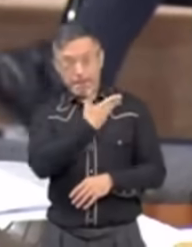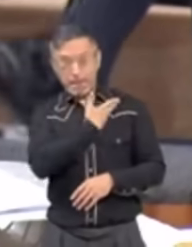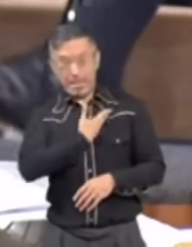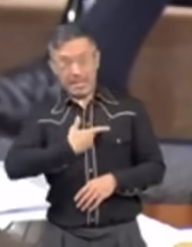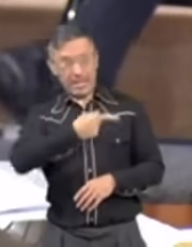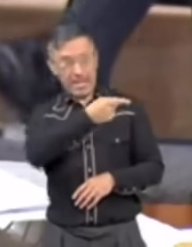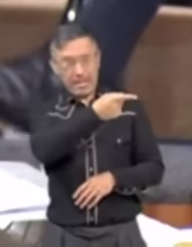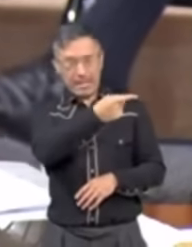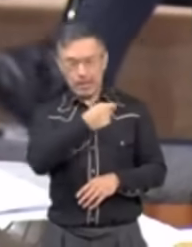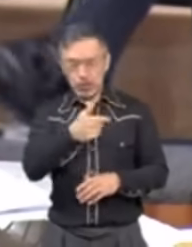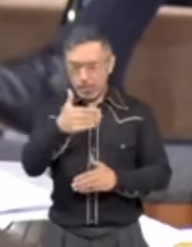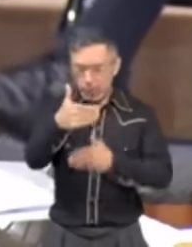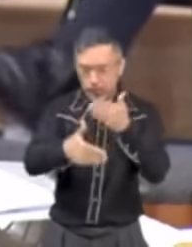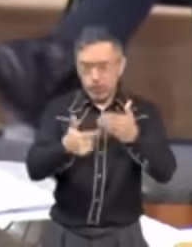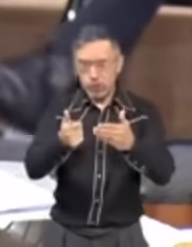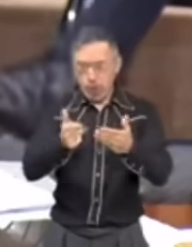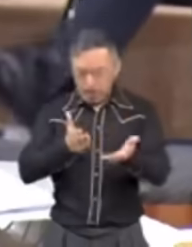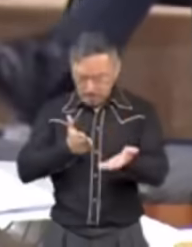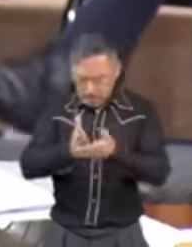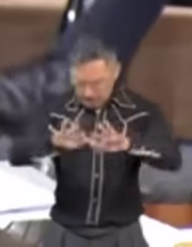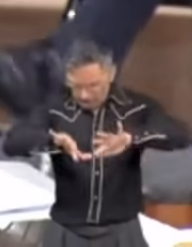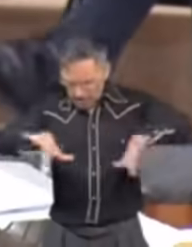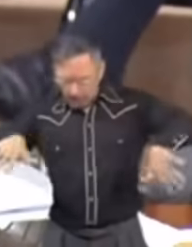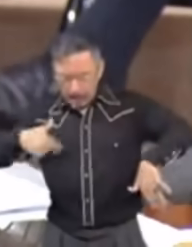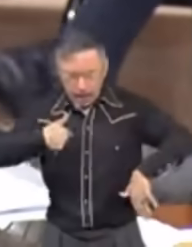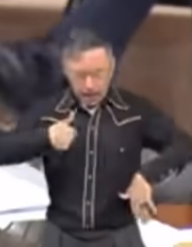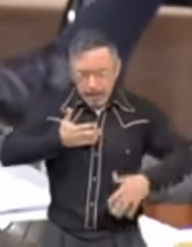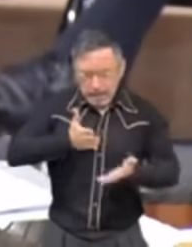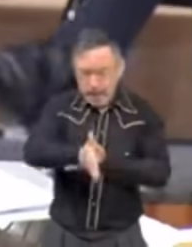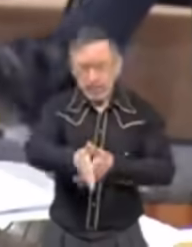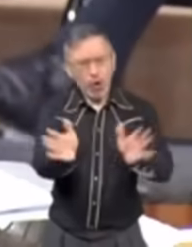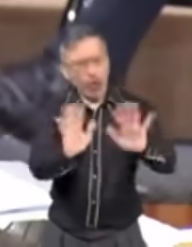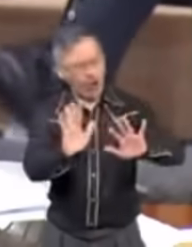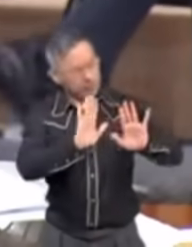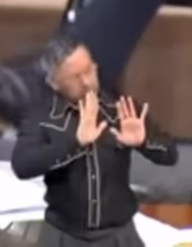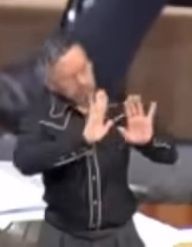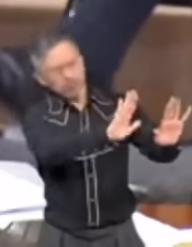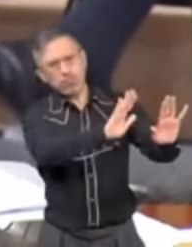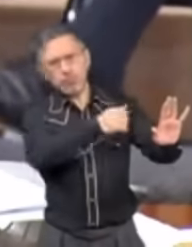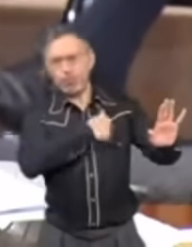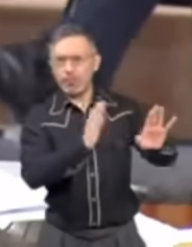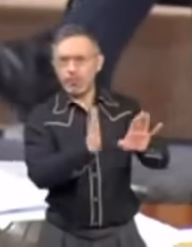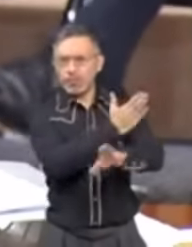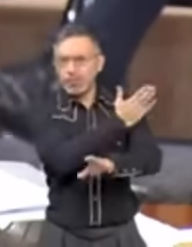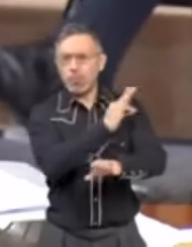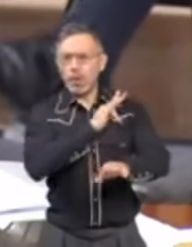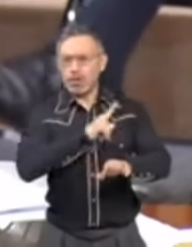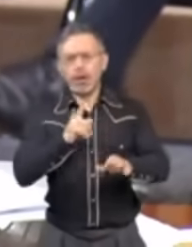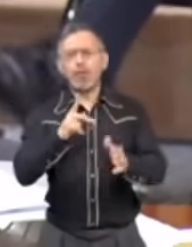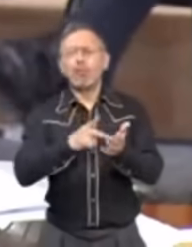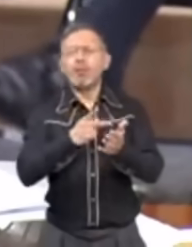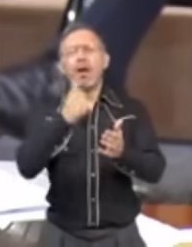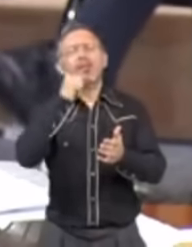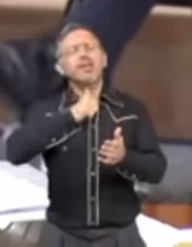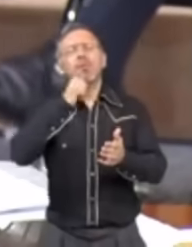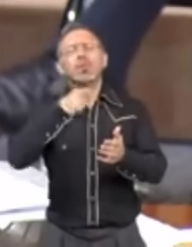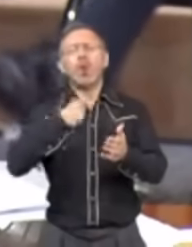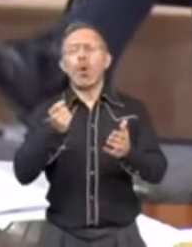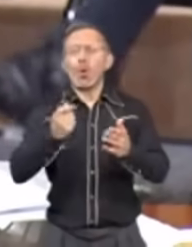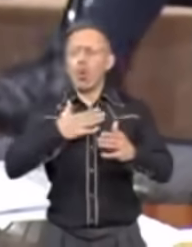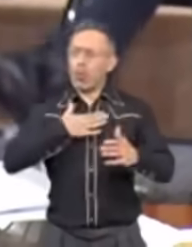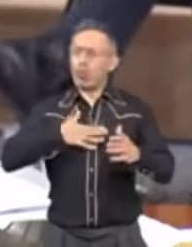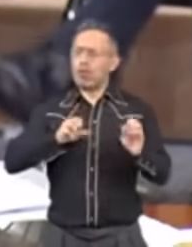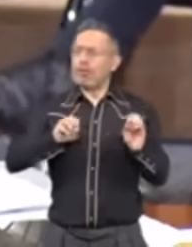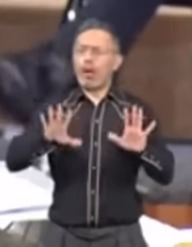proceso, que actúe de manera imparcial, como lo exigimos toda la vida. Ah, pero cuando me conviene, sí está bien